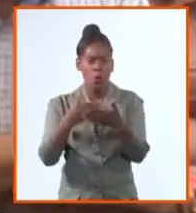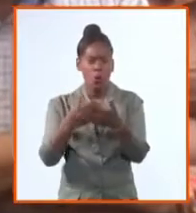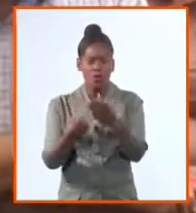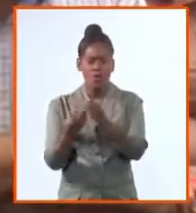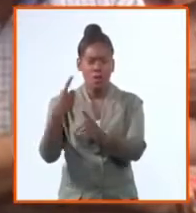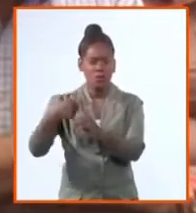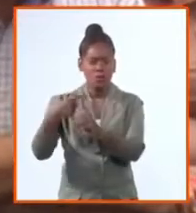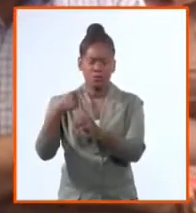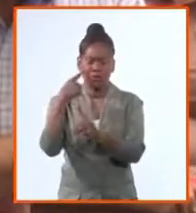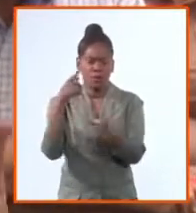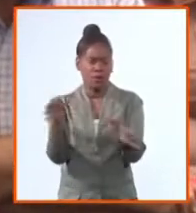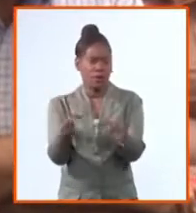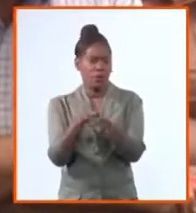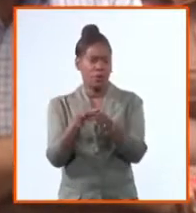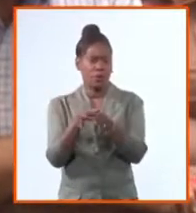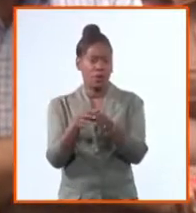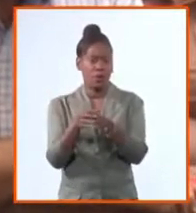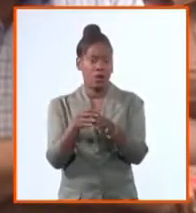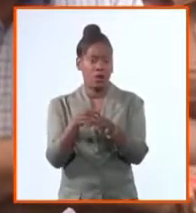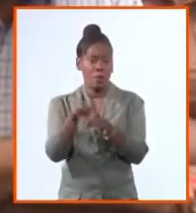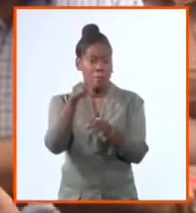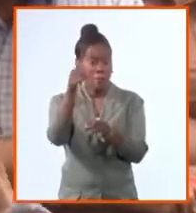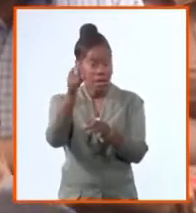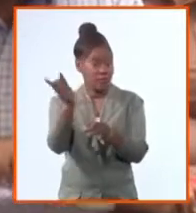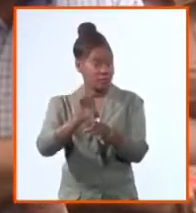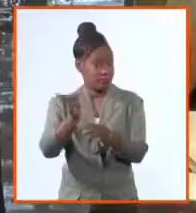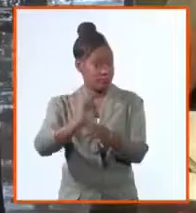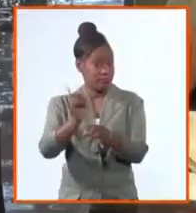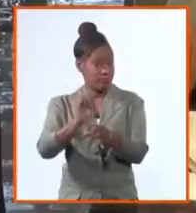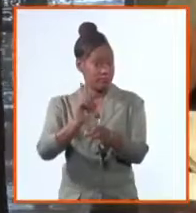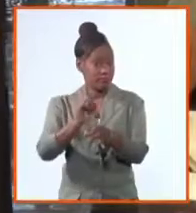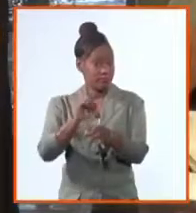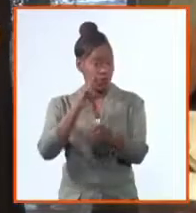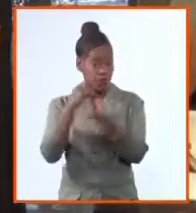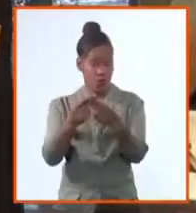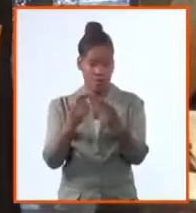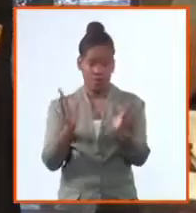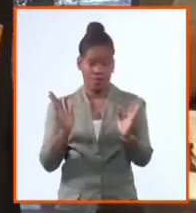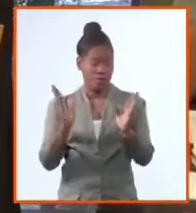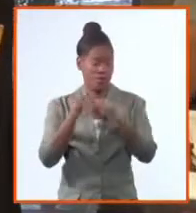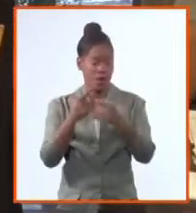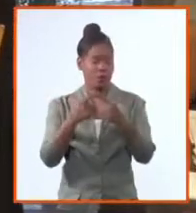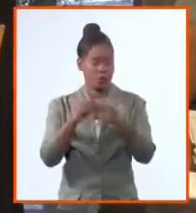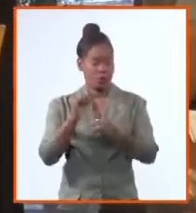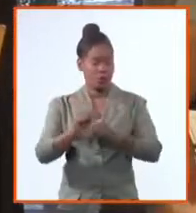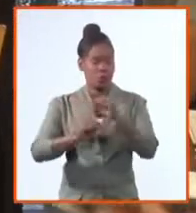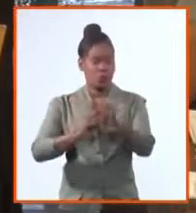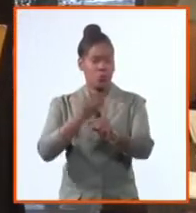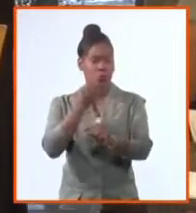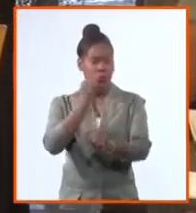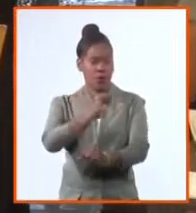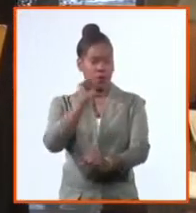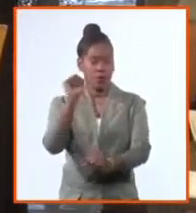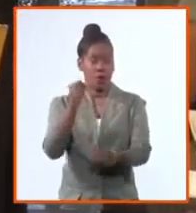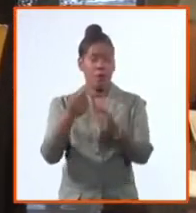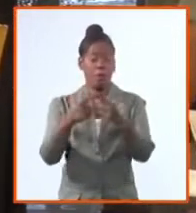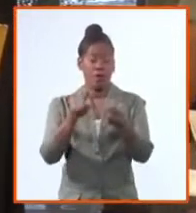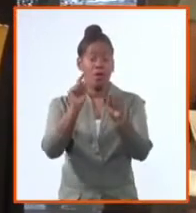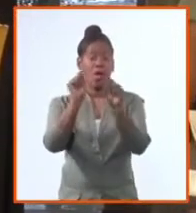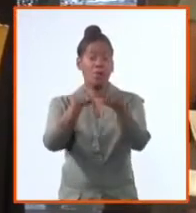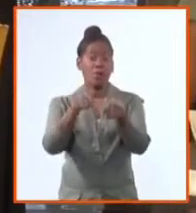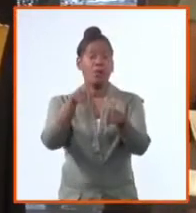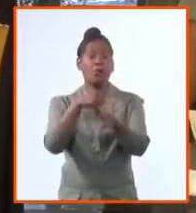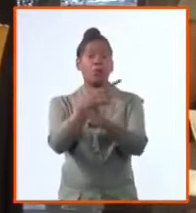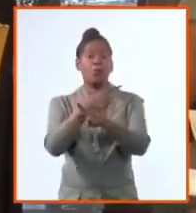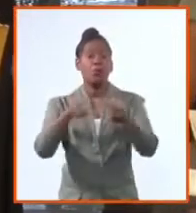es que estemos ya como quisiéramos, pero vaya, yo estoy confiada en que estamos caminando. Y